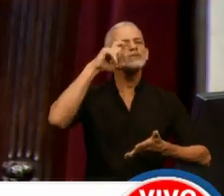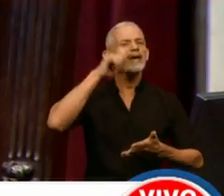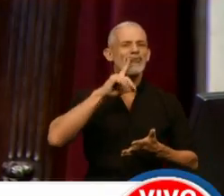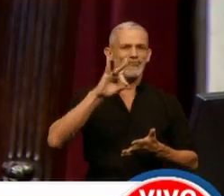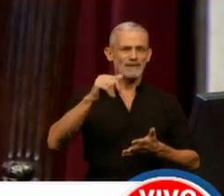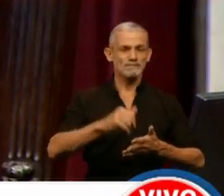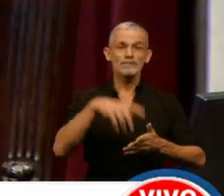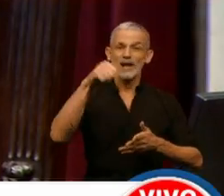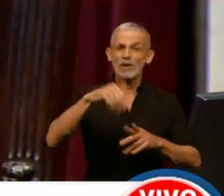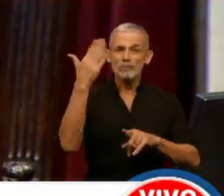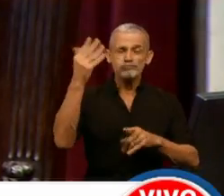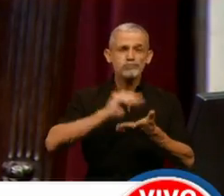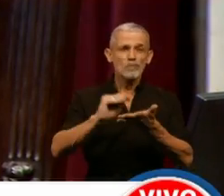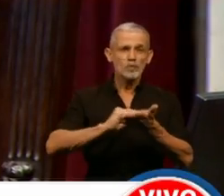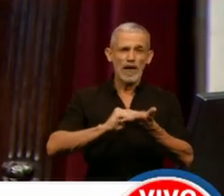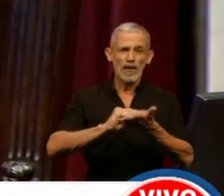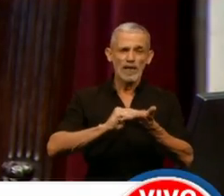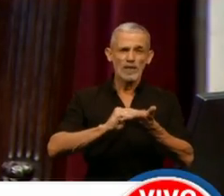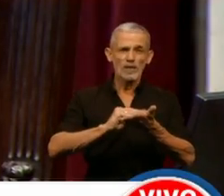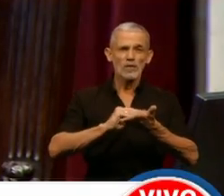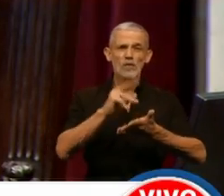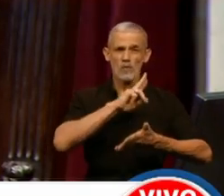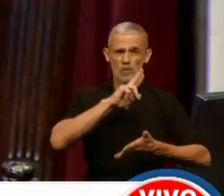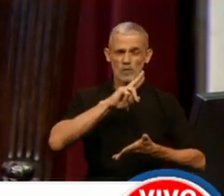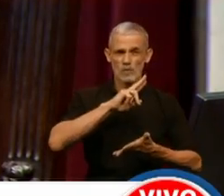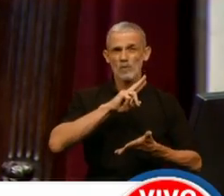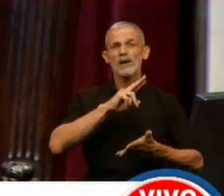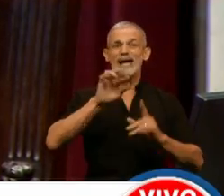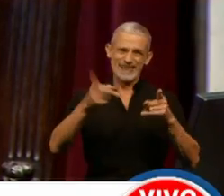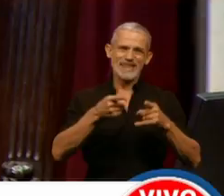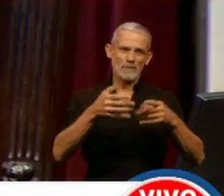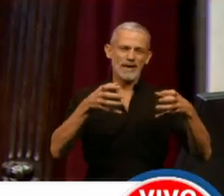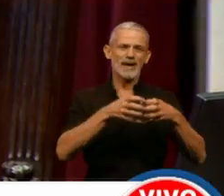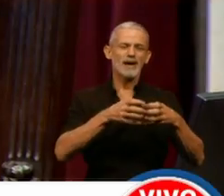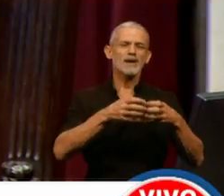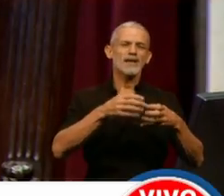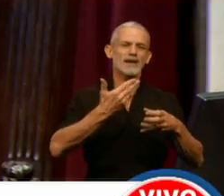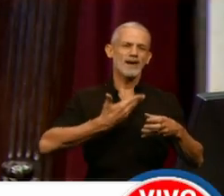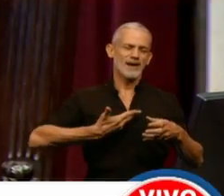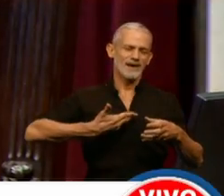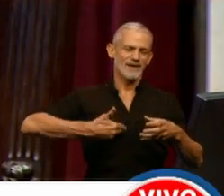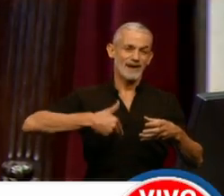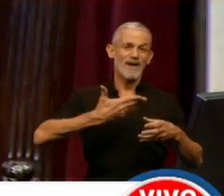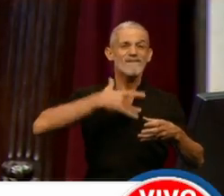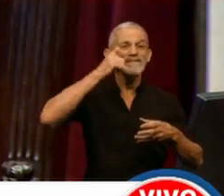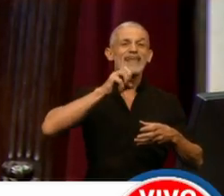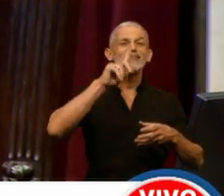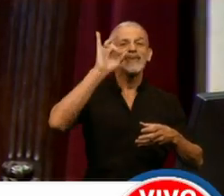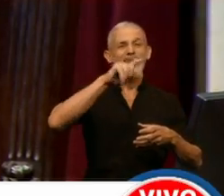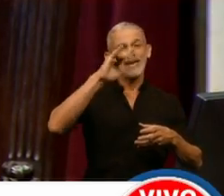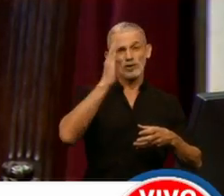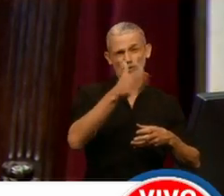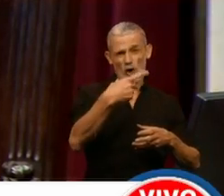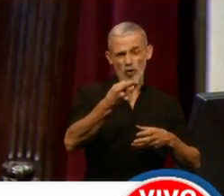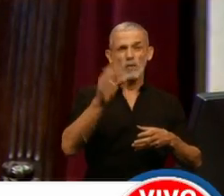en uso de la palabra la diputada también en el frente de todos de la provincia de buenos aires